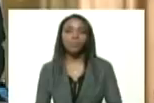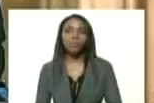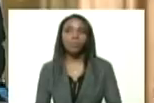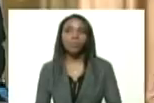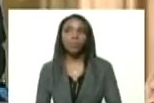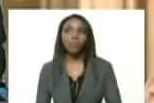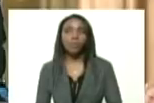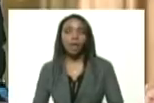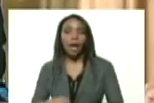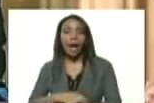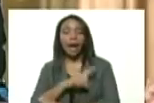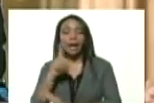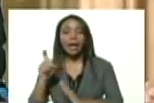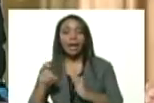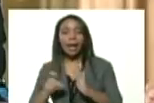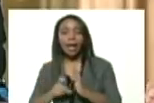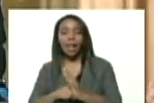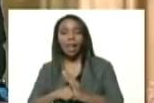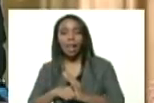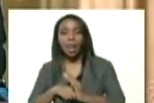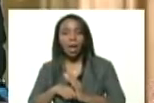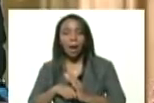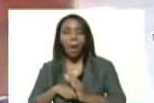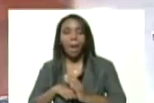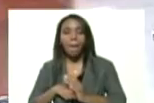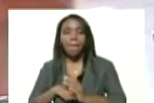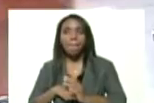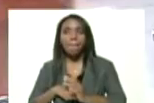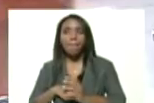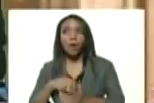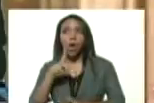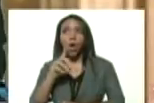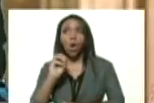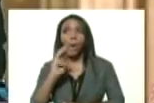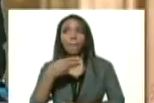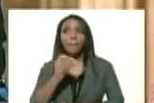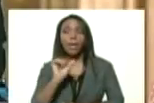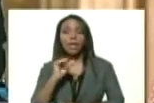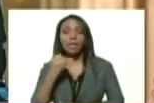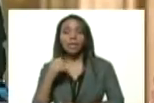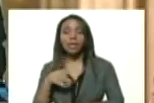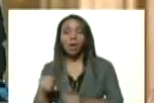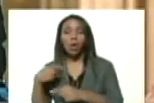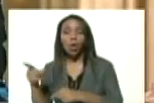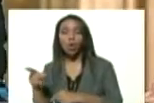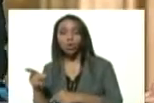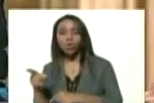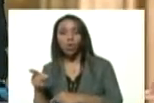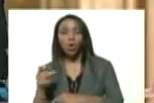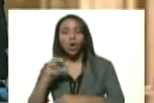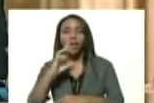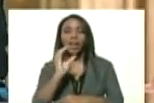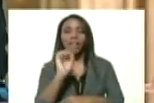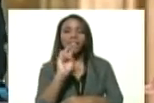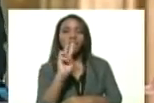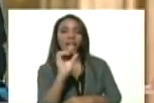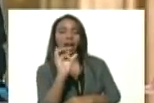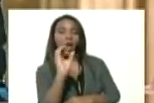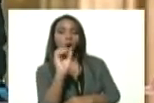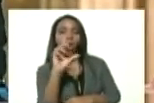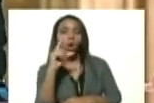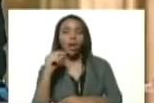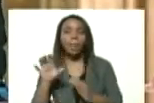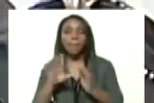el general padrino lópez el general néstor reverol el presidente de la asamblea constituyente diosdado